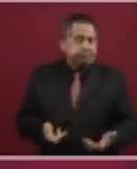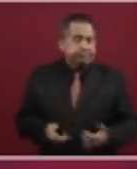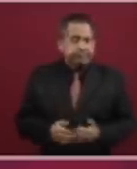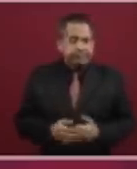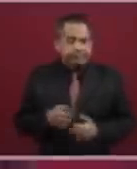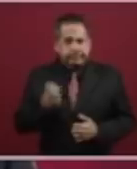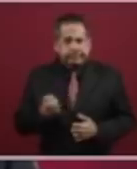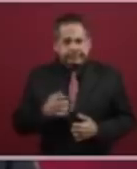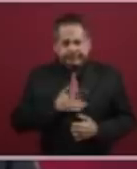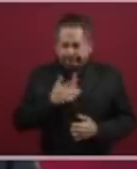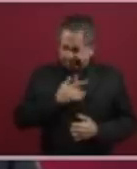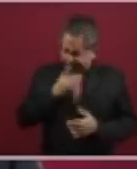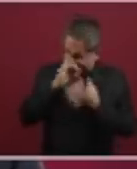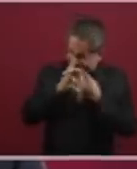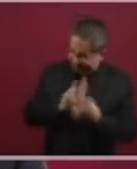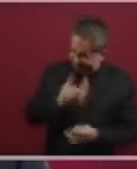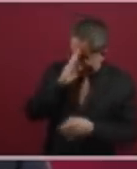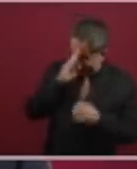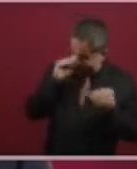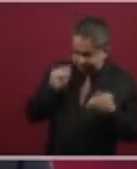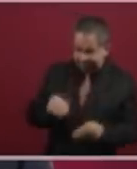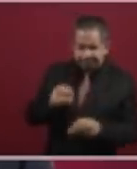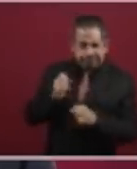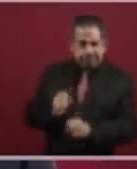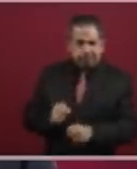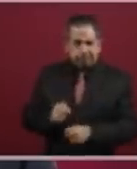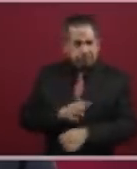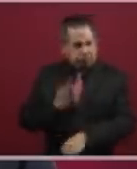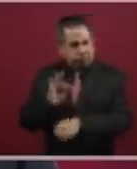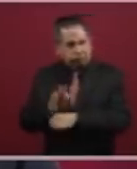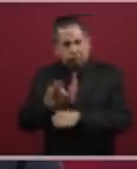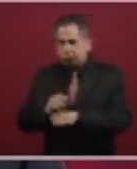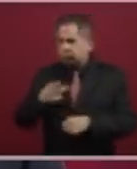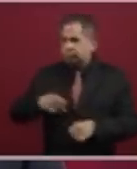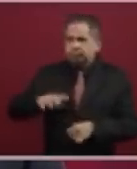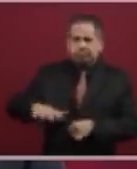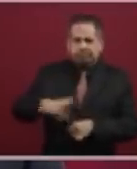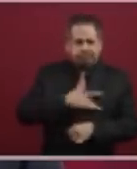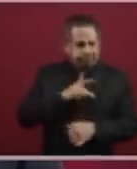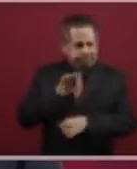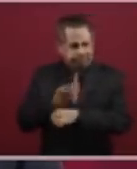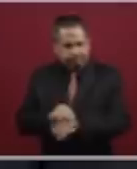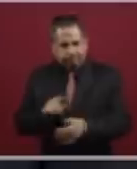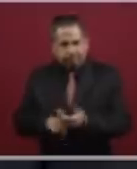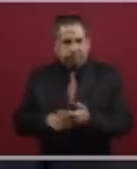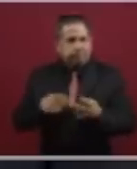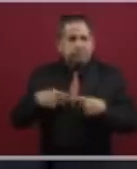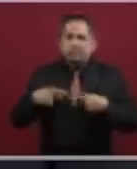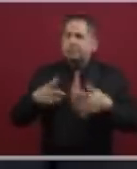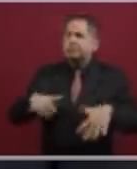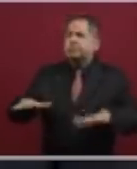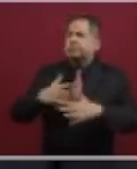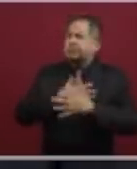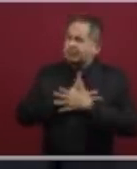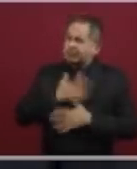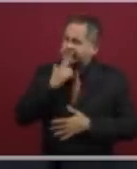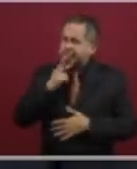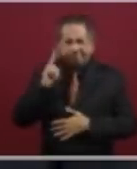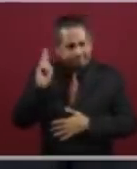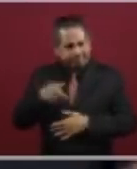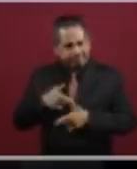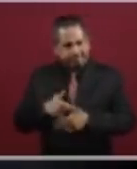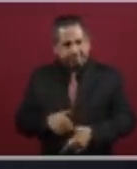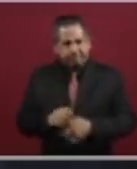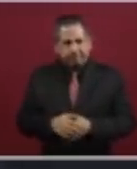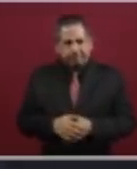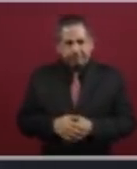Cuando se tiene una profunda convicción en favor de los demás, cuando se le tiene amor al pueblo, ¿qué